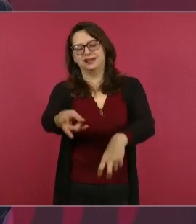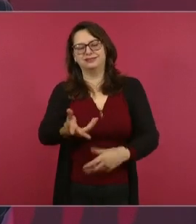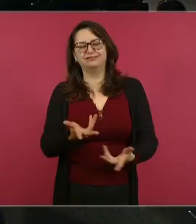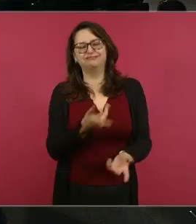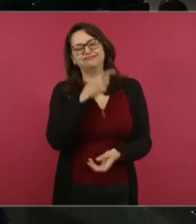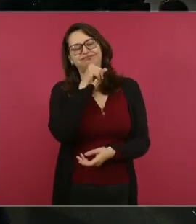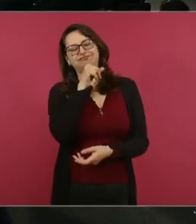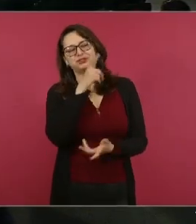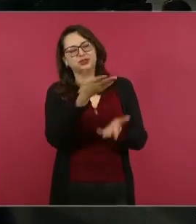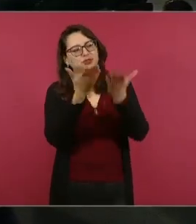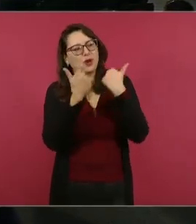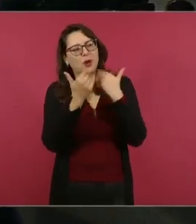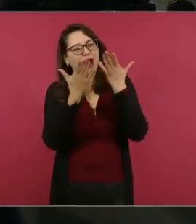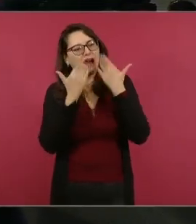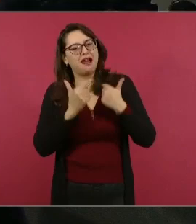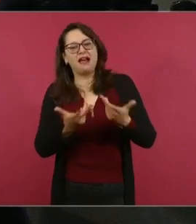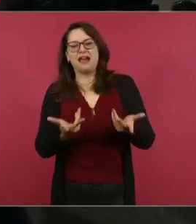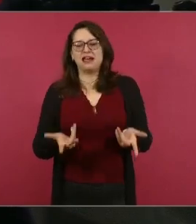y